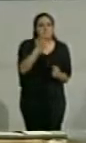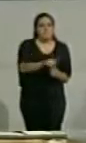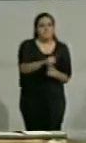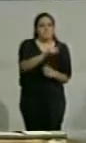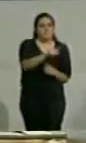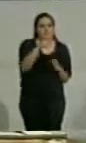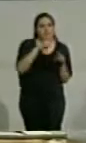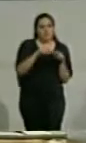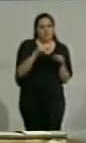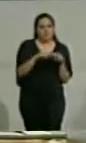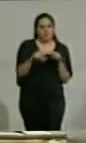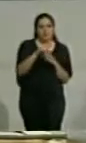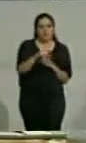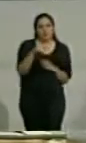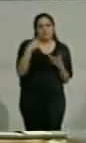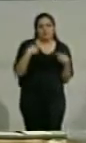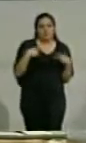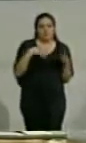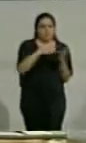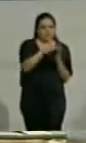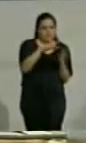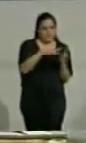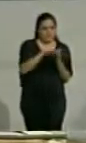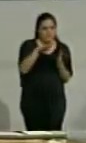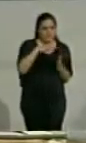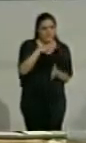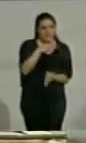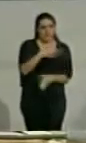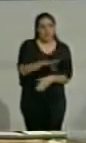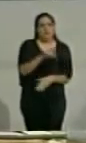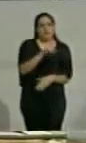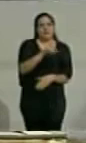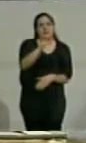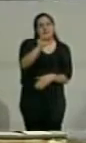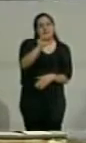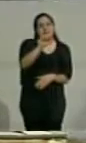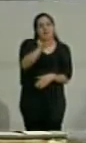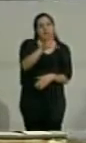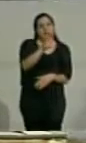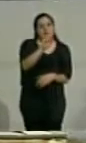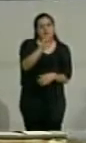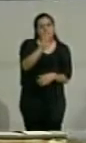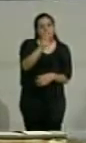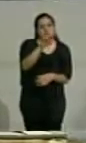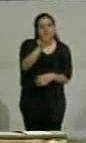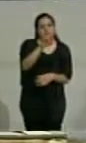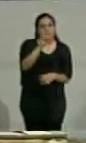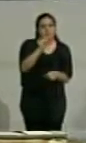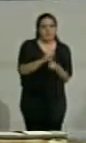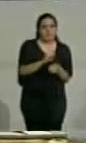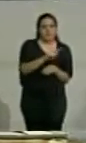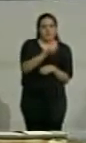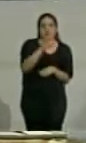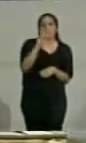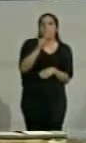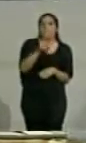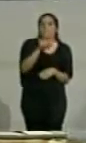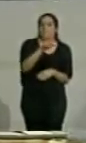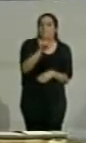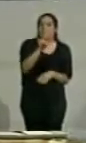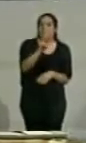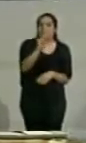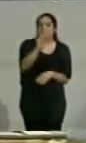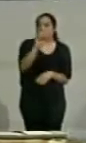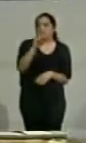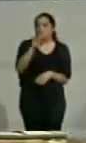para personal de apoyo en general y particular para las senadoras del PRI y del PAN, como la candidata Sonia Mendoza,